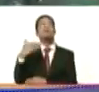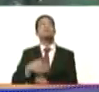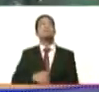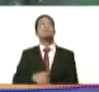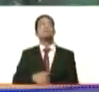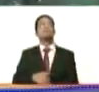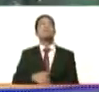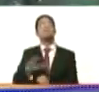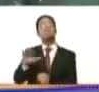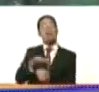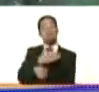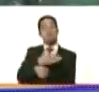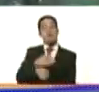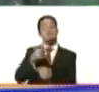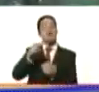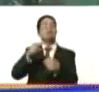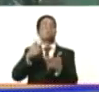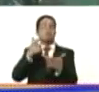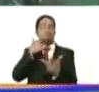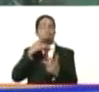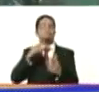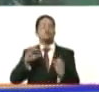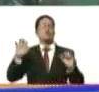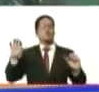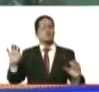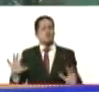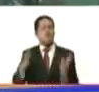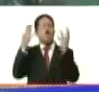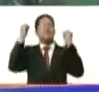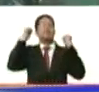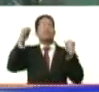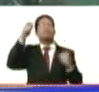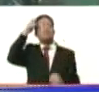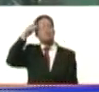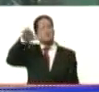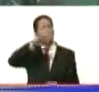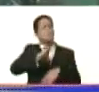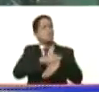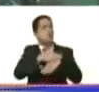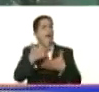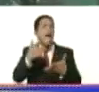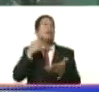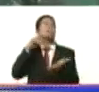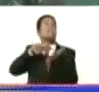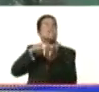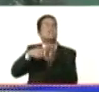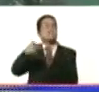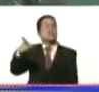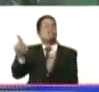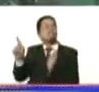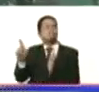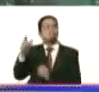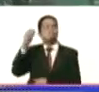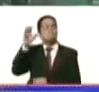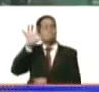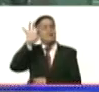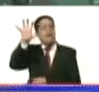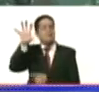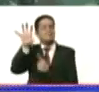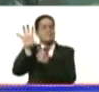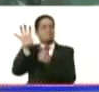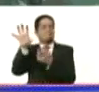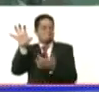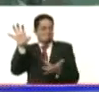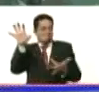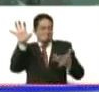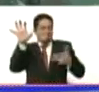nuestro comandante el himno nacional, porque lo identificaban con la idea de patria, porque les hacía vibrar el